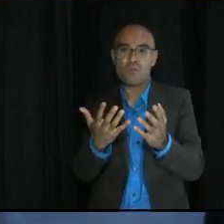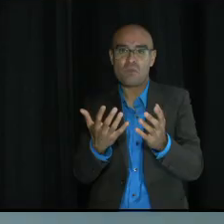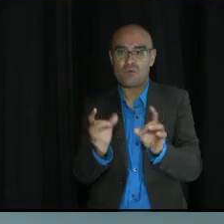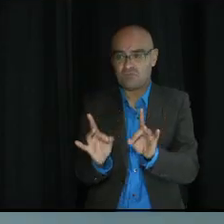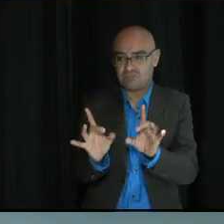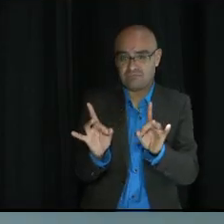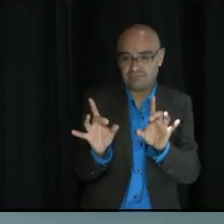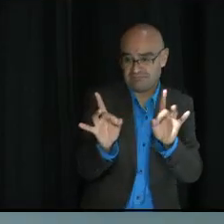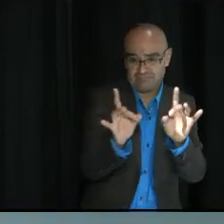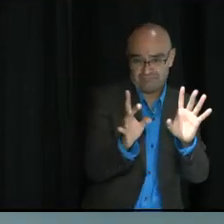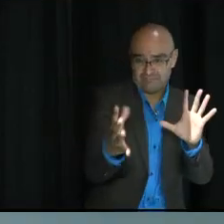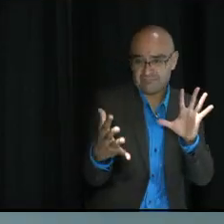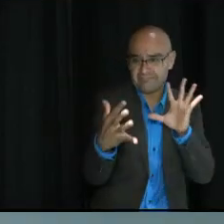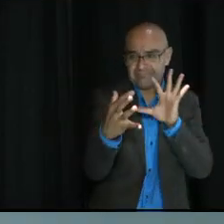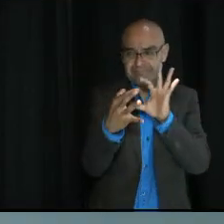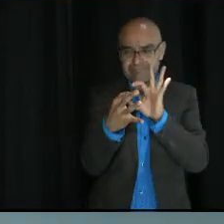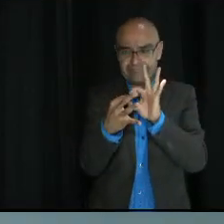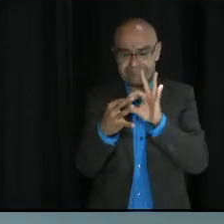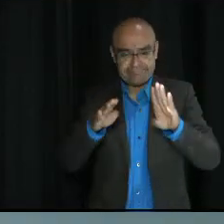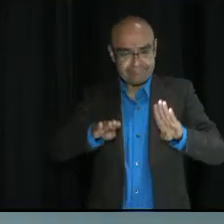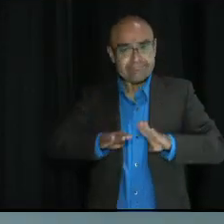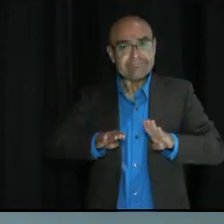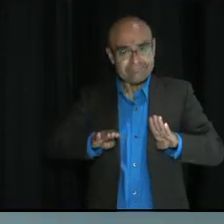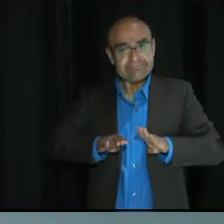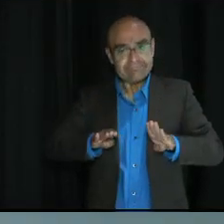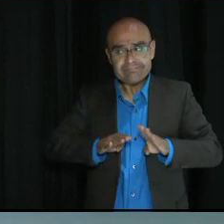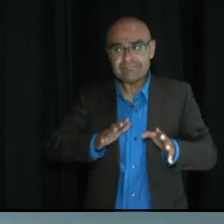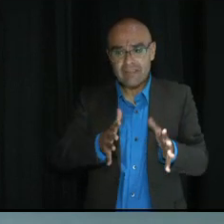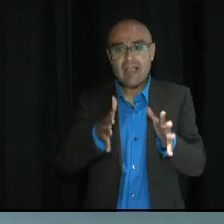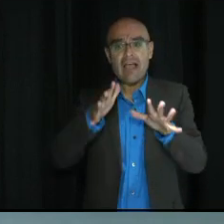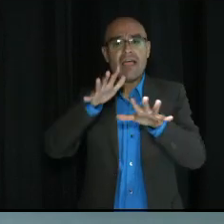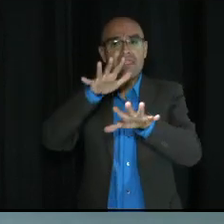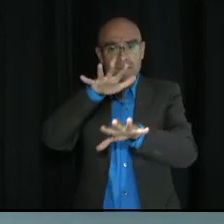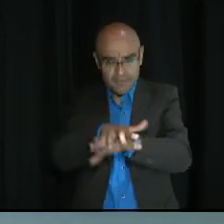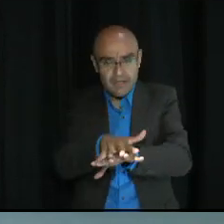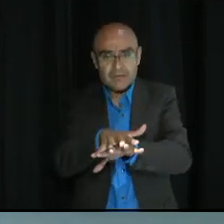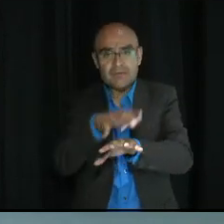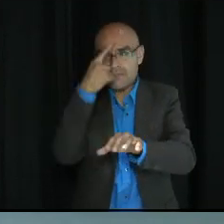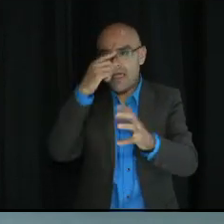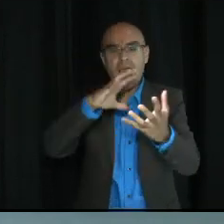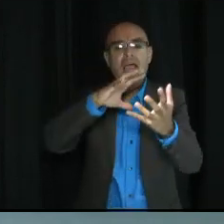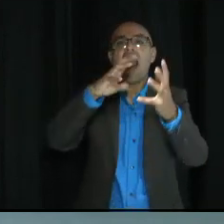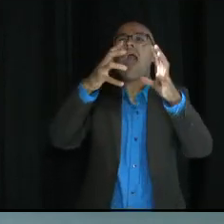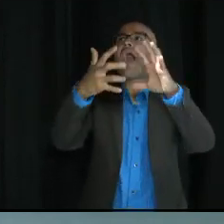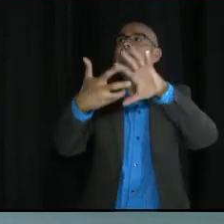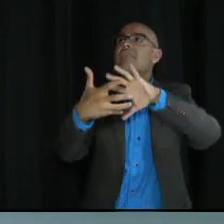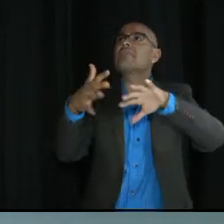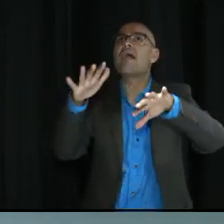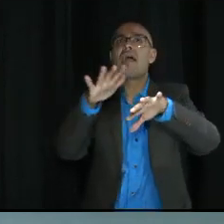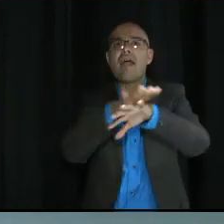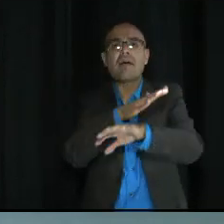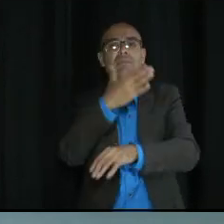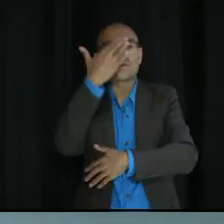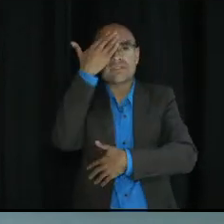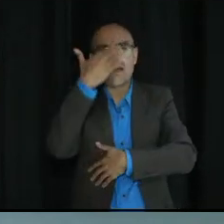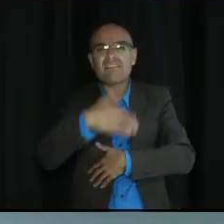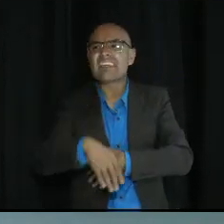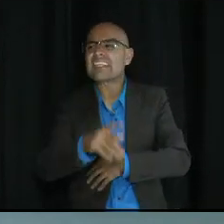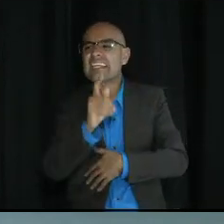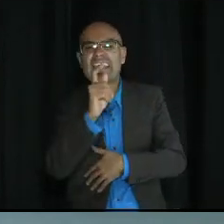prever para tratar prácticamente ahorita con este cambio climático que estamos viviendo, saber cómo vamos a